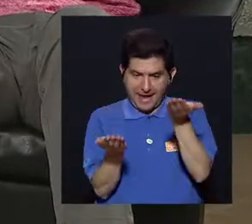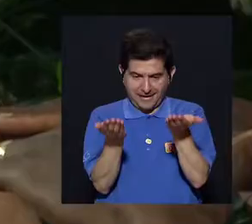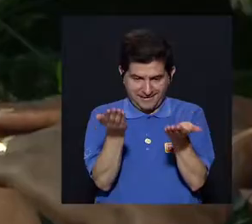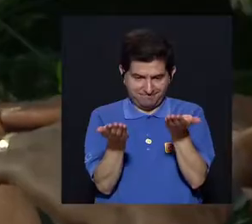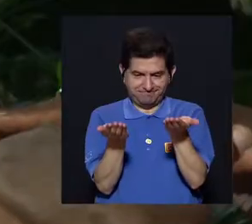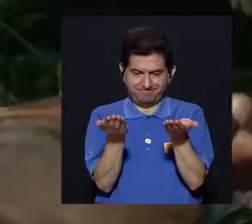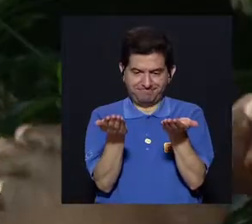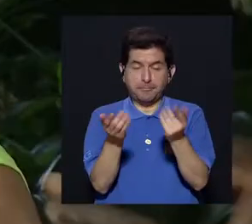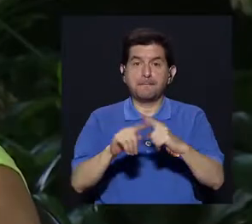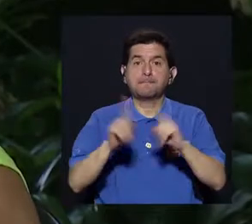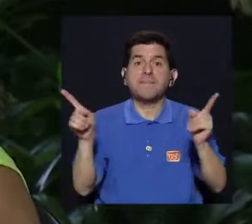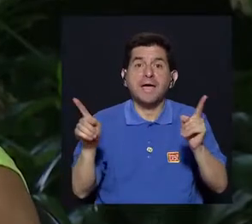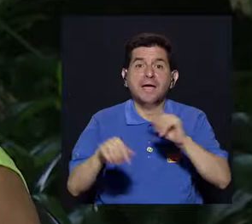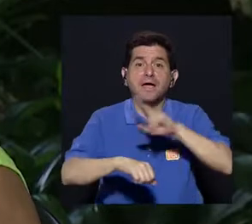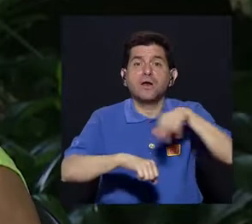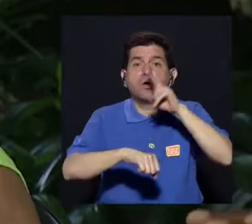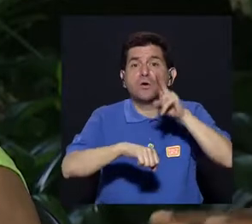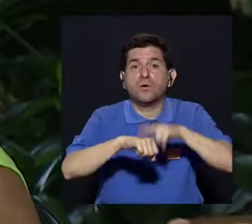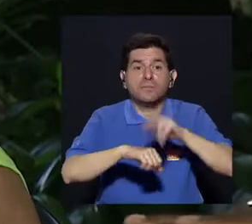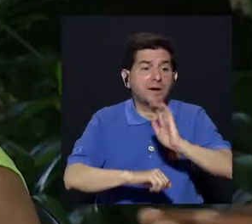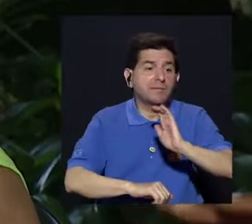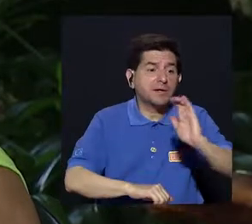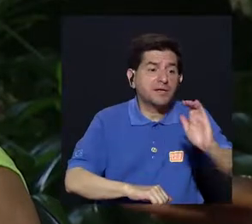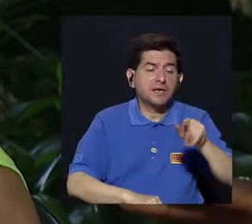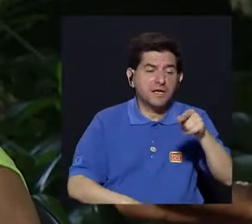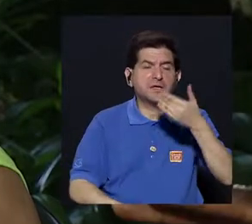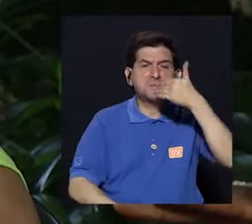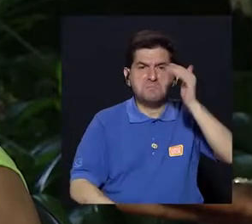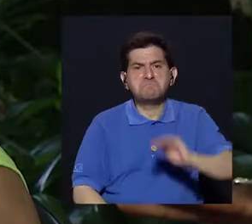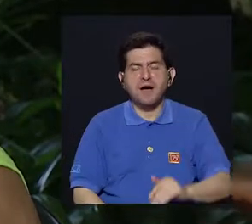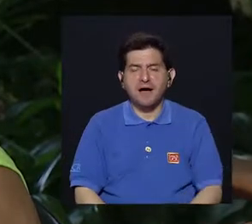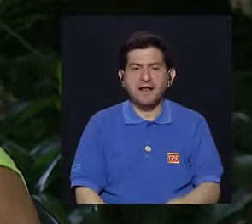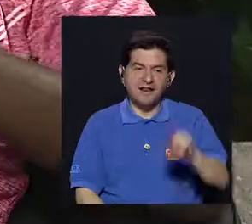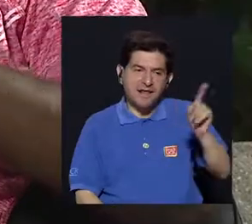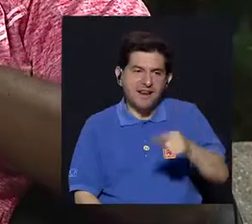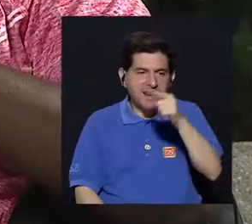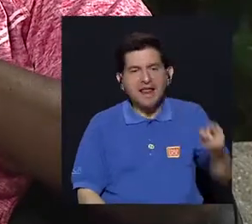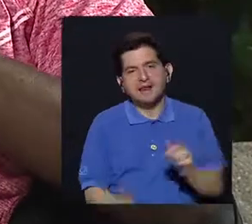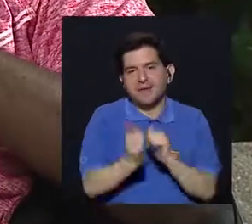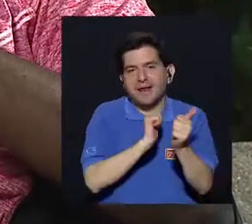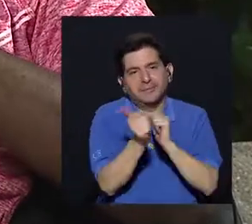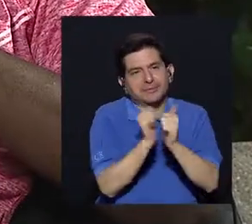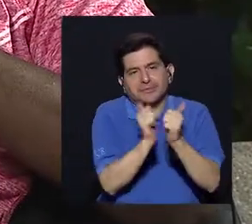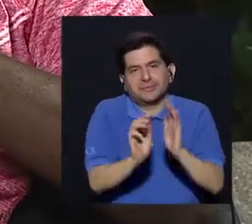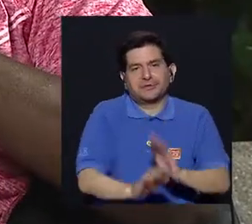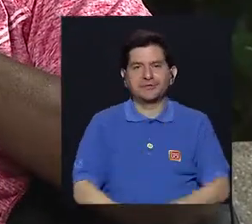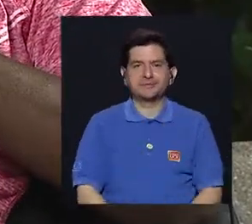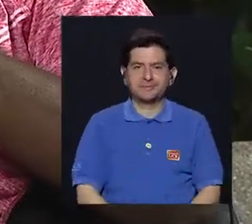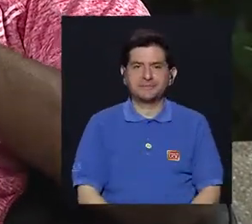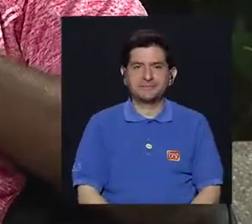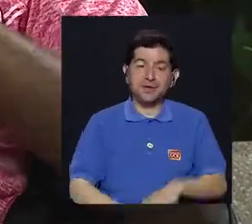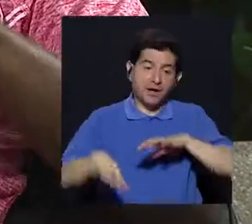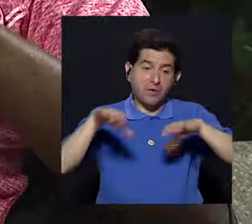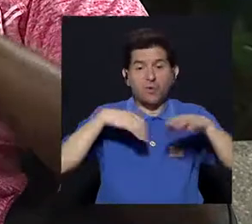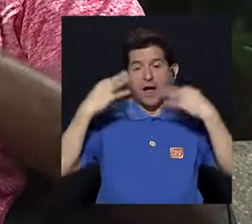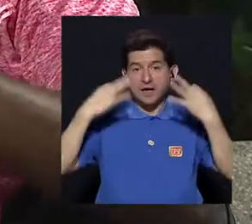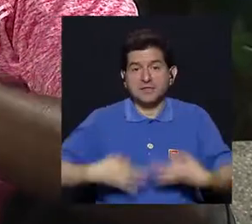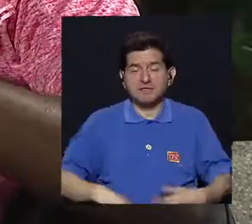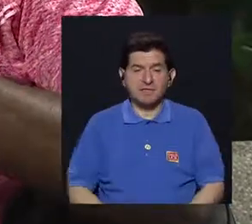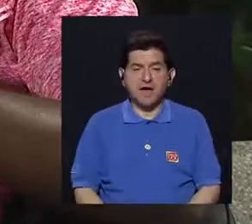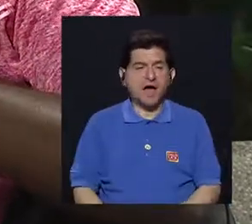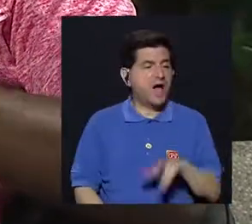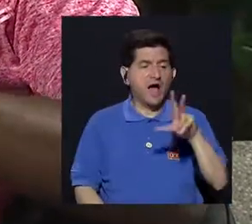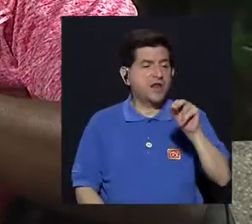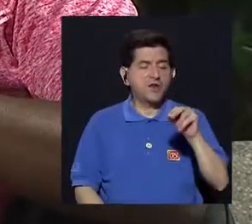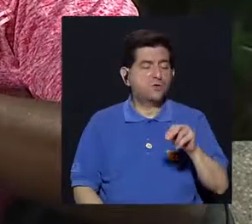equilibrio. Pero lo que hacemos normalmente cuando el niño va mal, le quitamos el deporte. Le quitamos el deporte. O la actividad física. No me